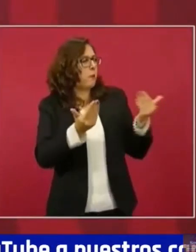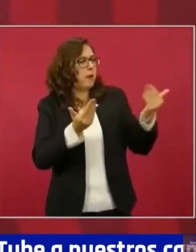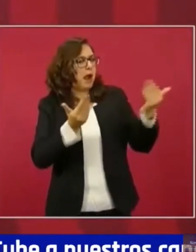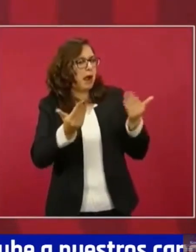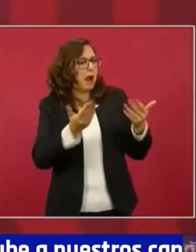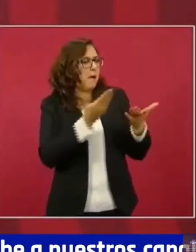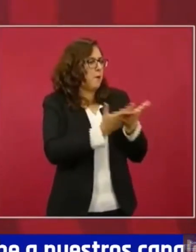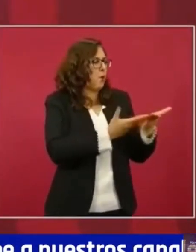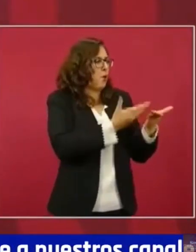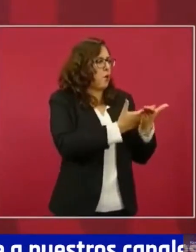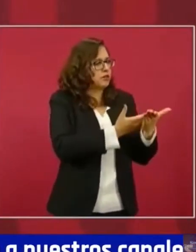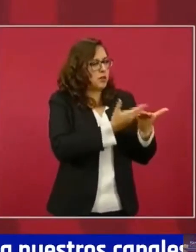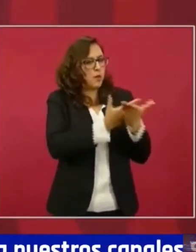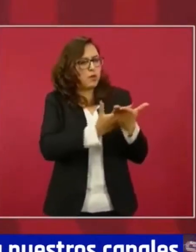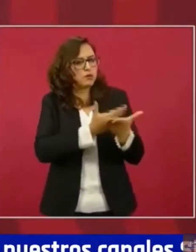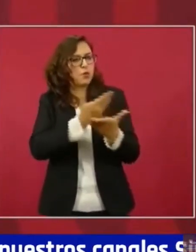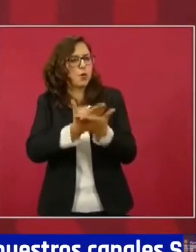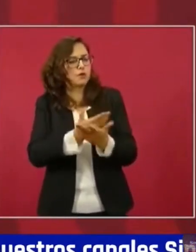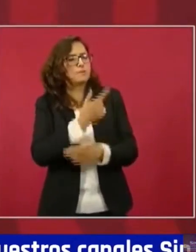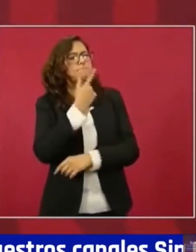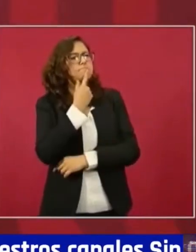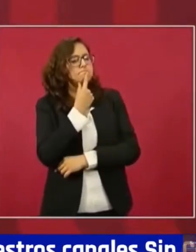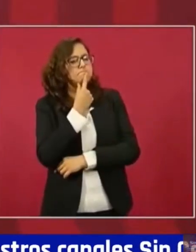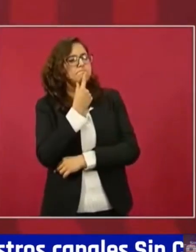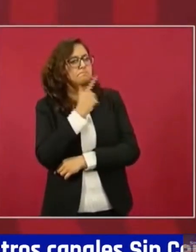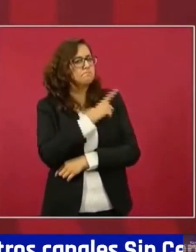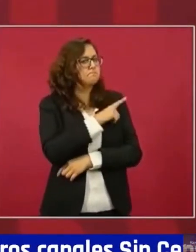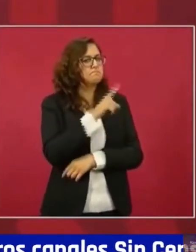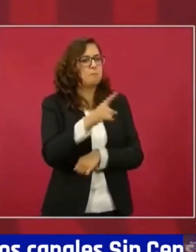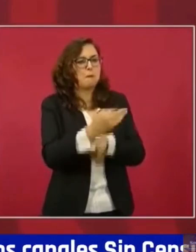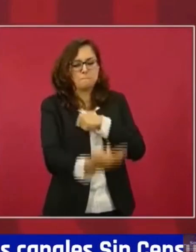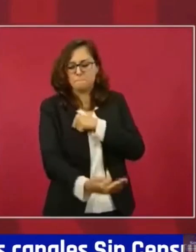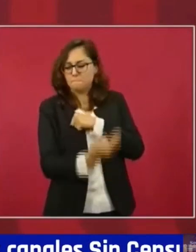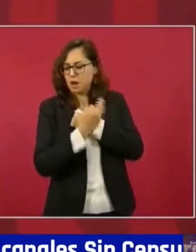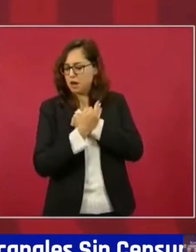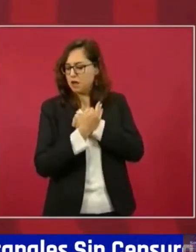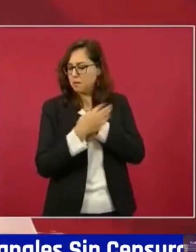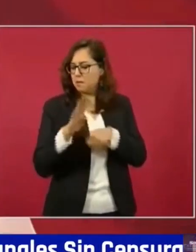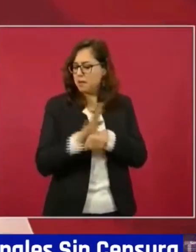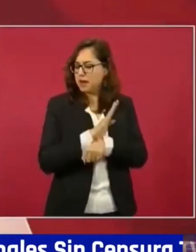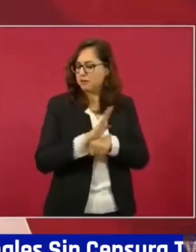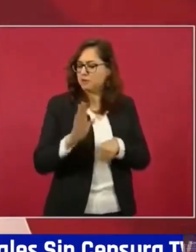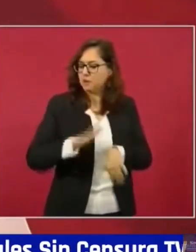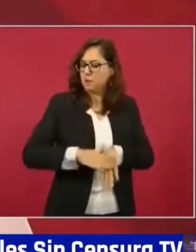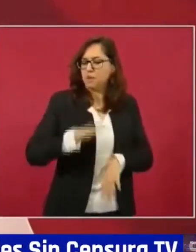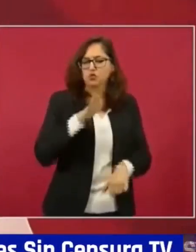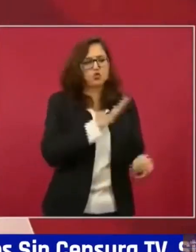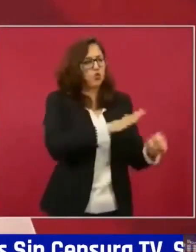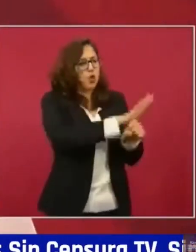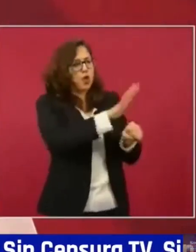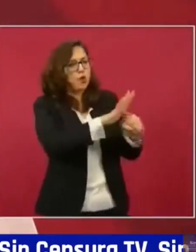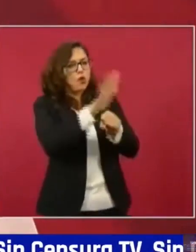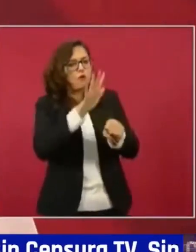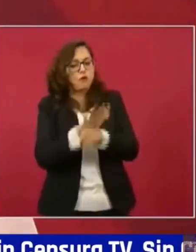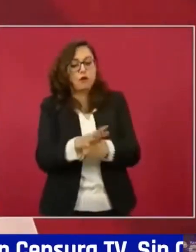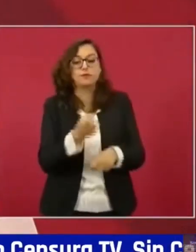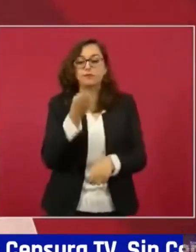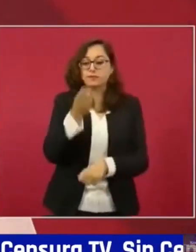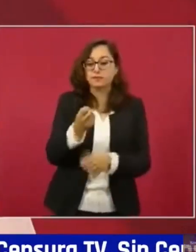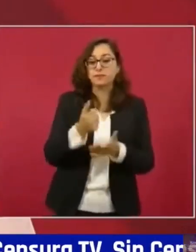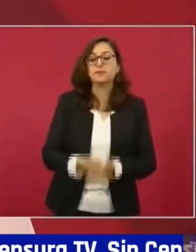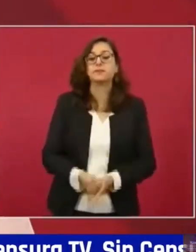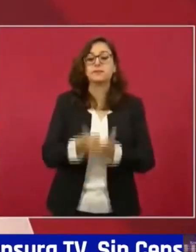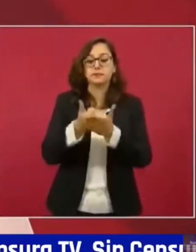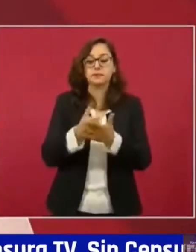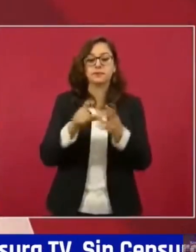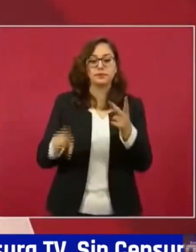conviene más como dirigente o como representante nacional. Entonces eso va a ayudar. Lo otro es